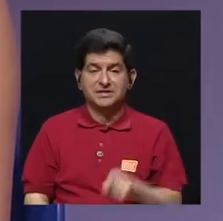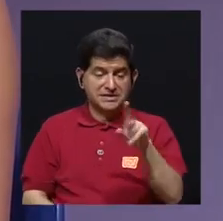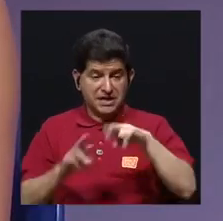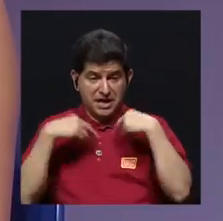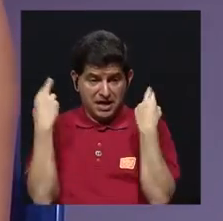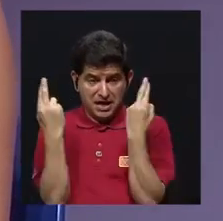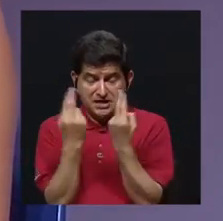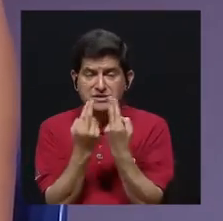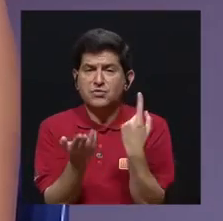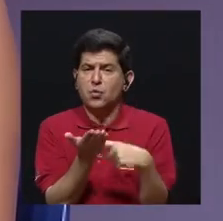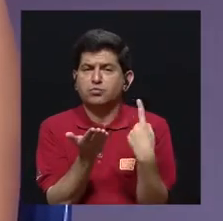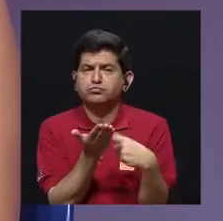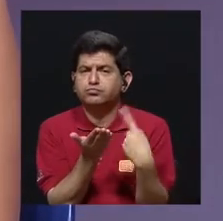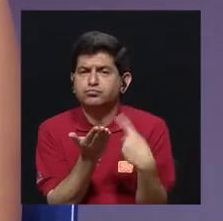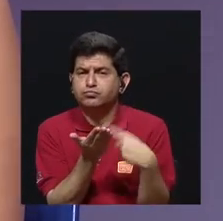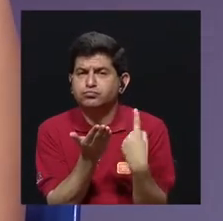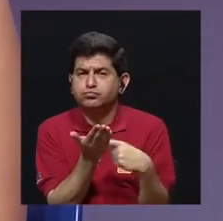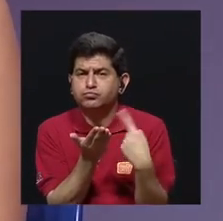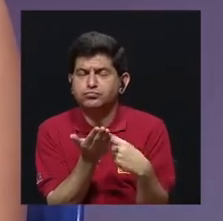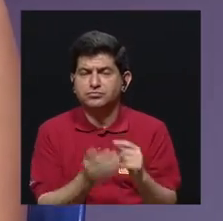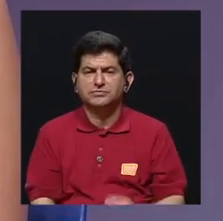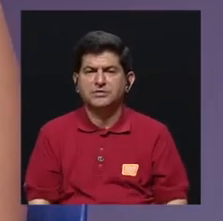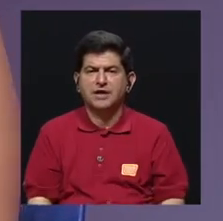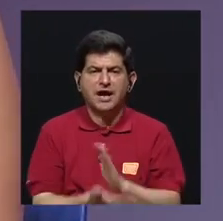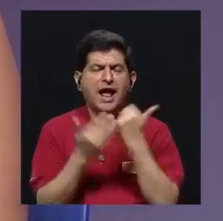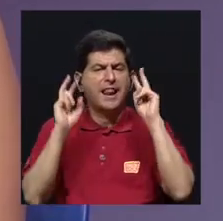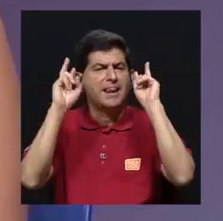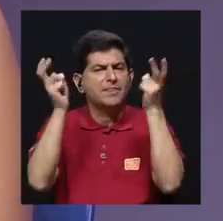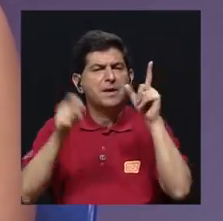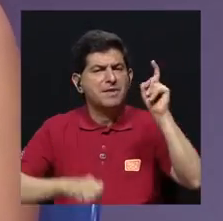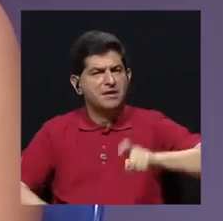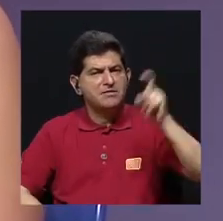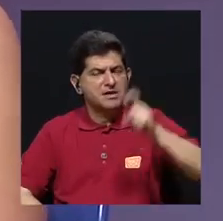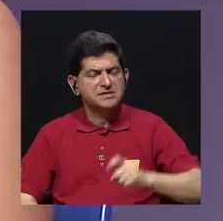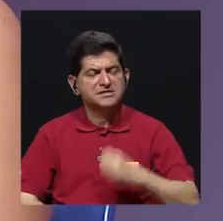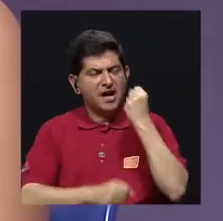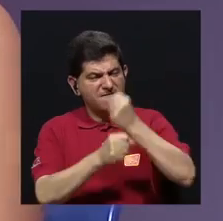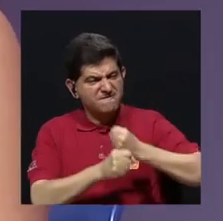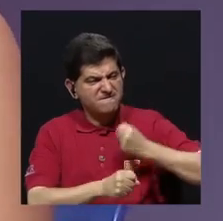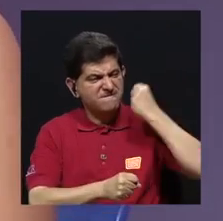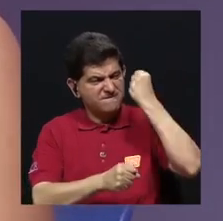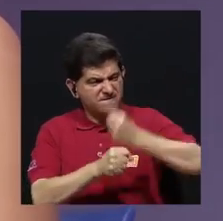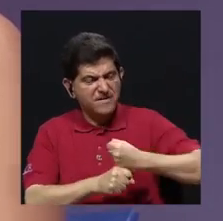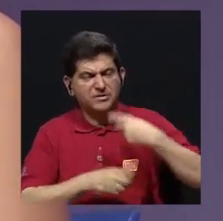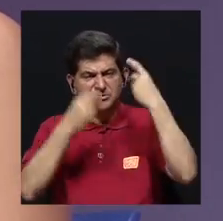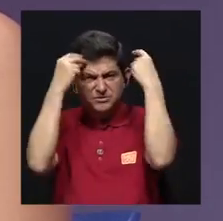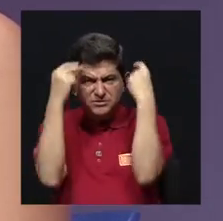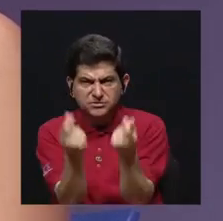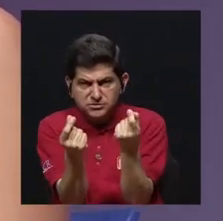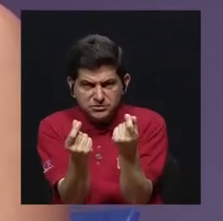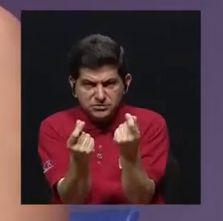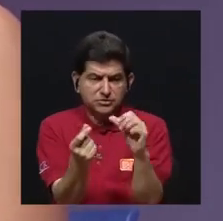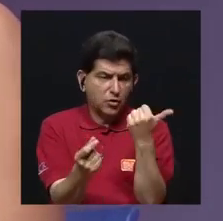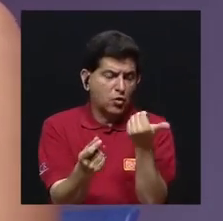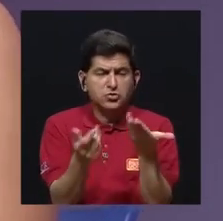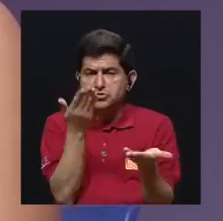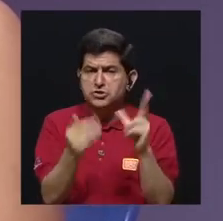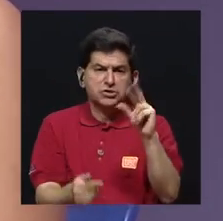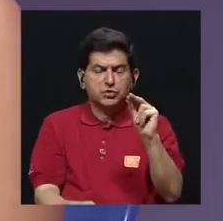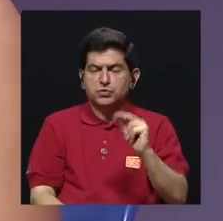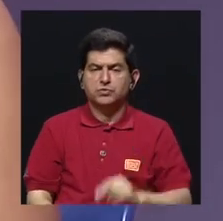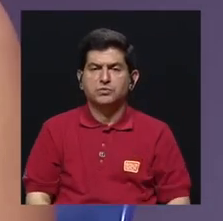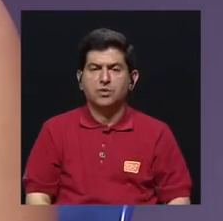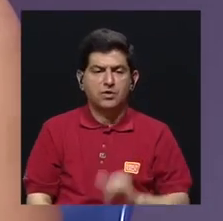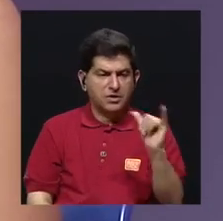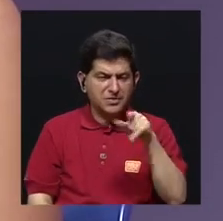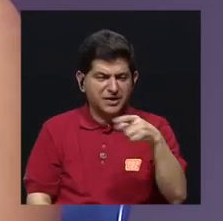se necesitan como trabajar de inmediato, más que otros, ¿verdad? Entonces, así es como se van trabajando las temáticas. Si una temática,